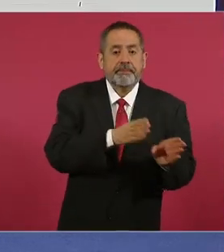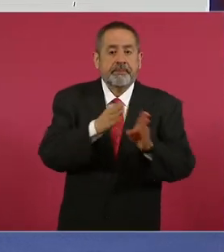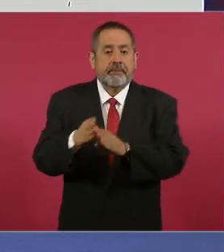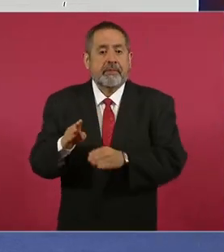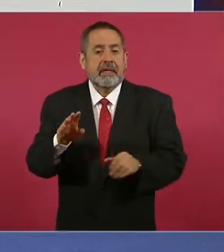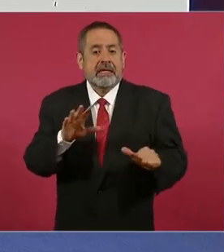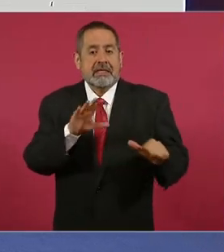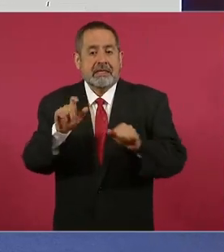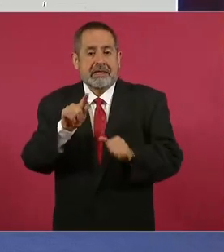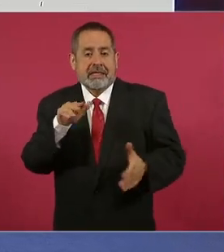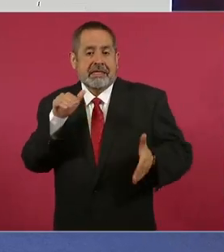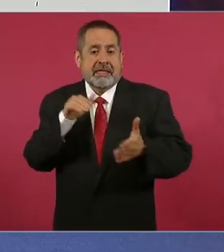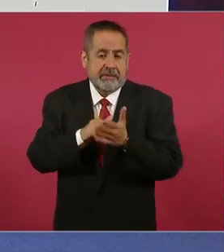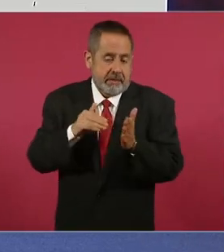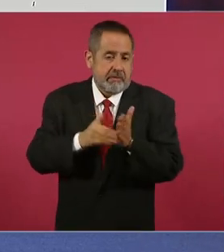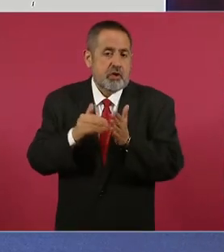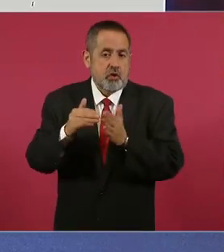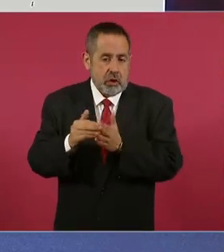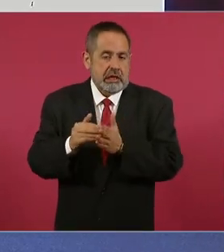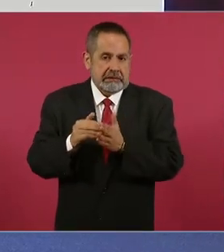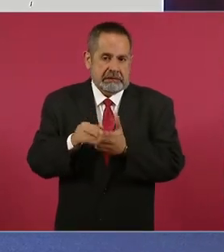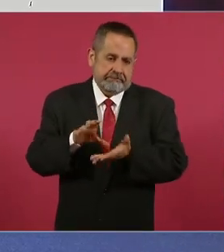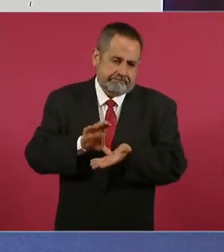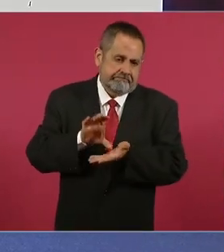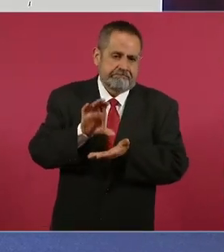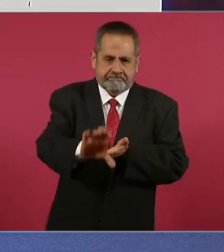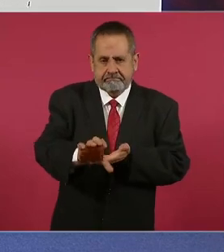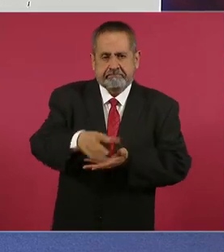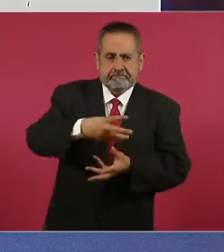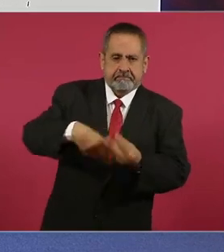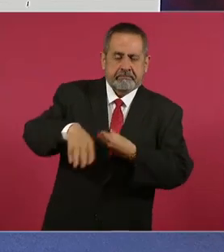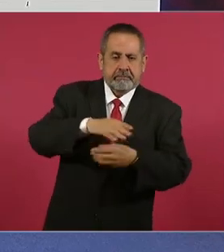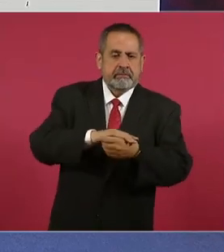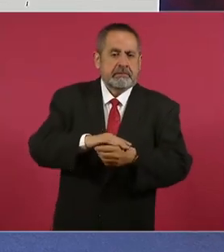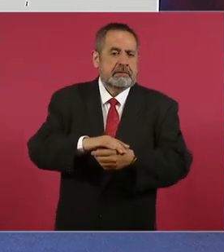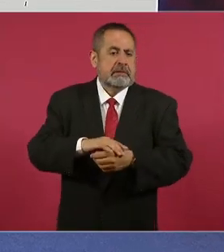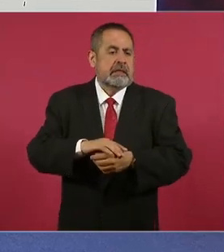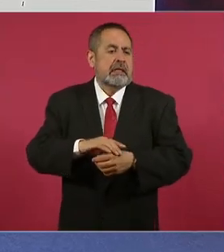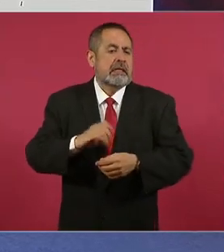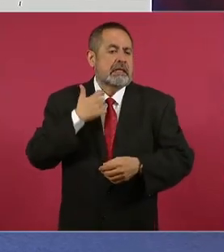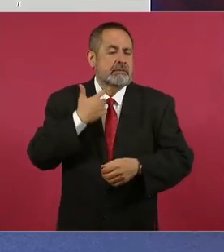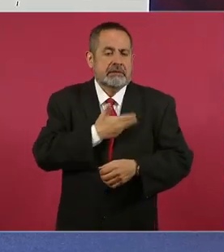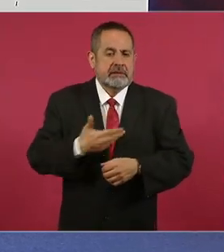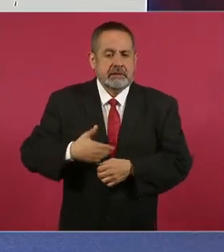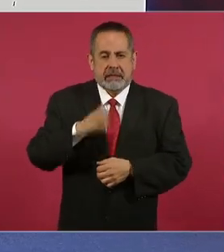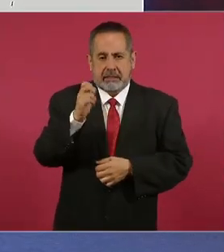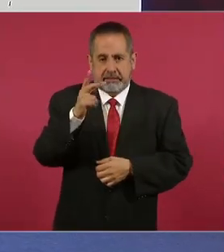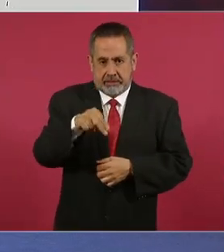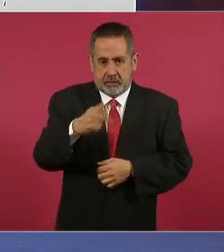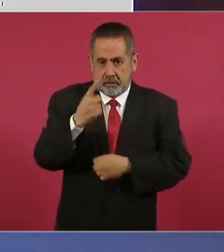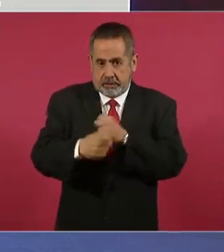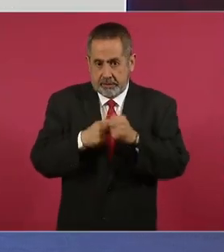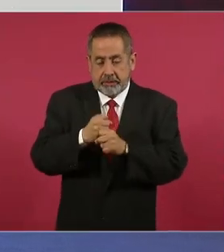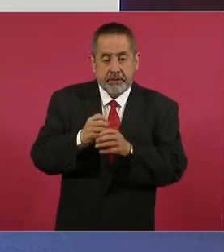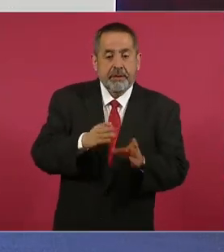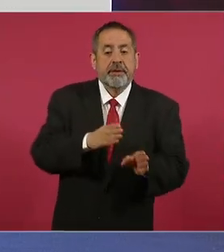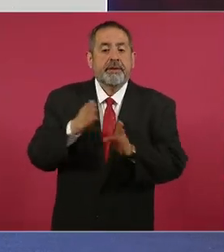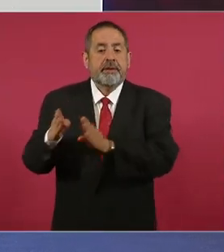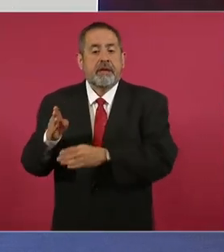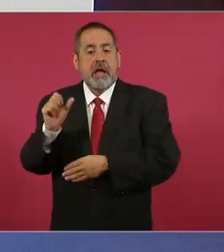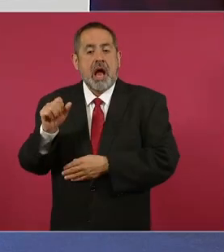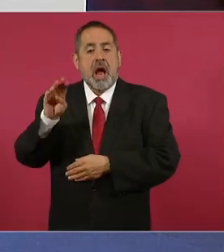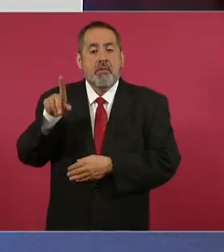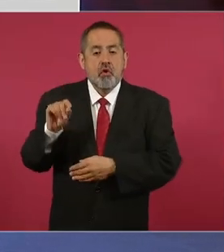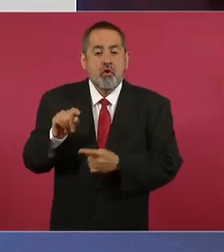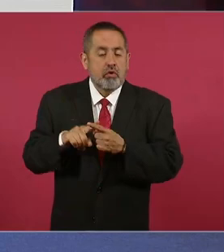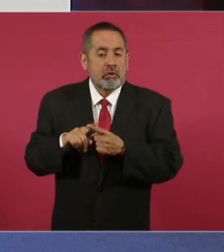670 mil millones en la del licenciado Peña por año. El licenciado Andrés